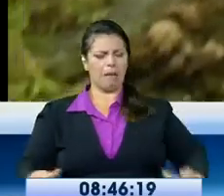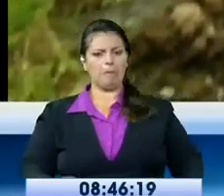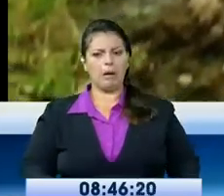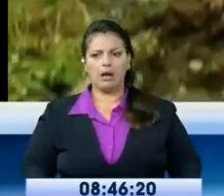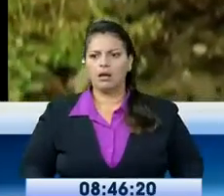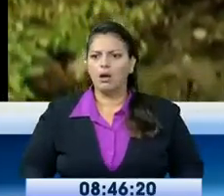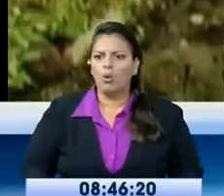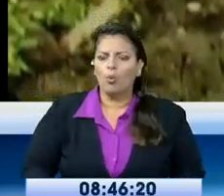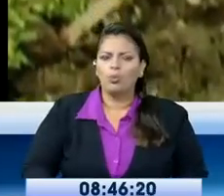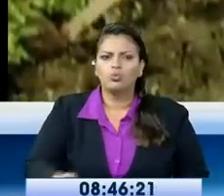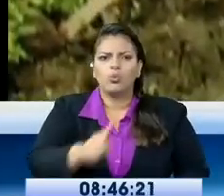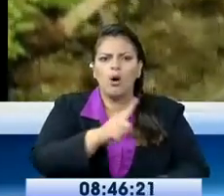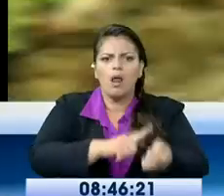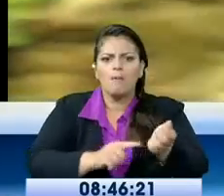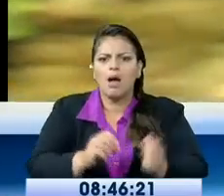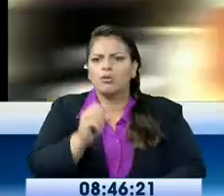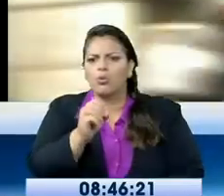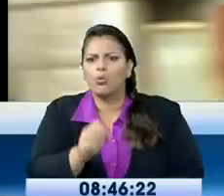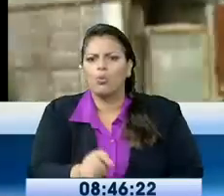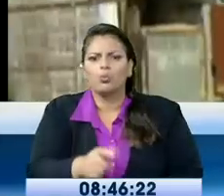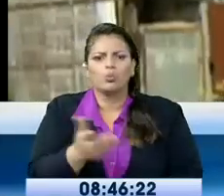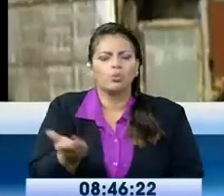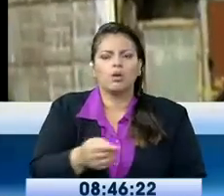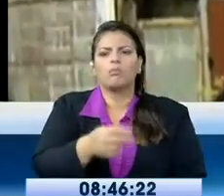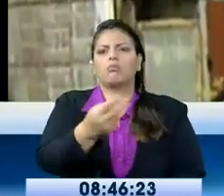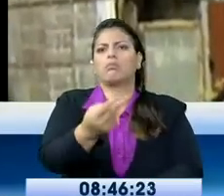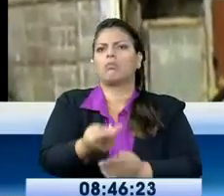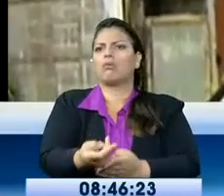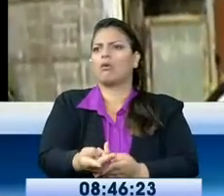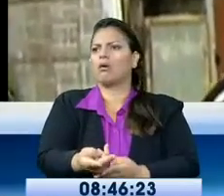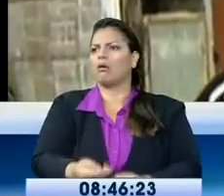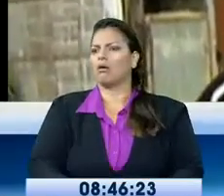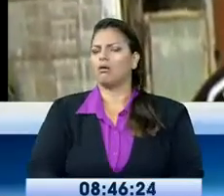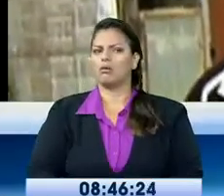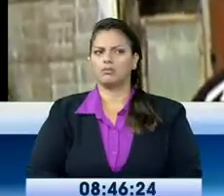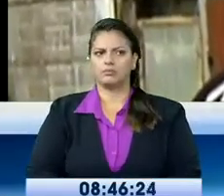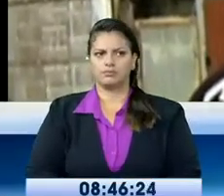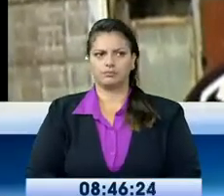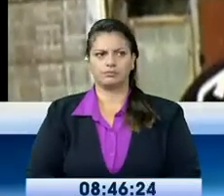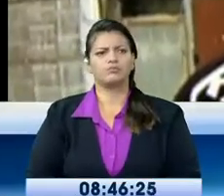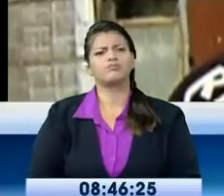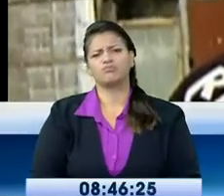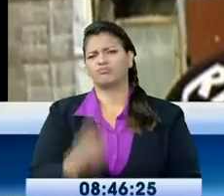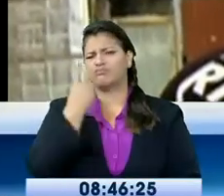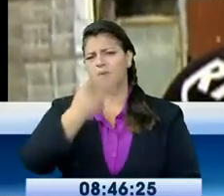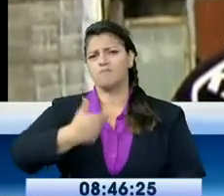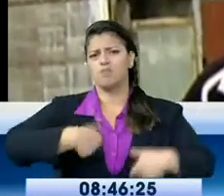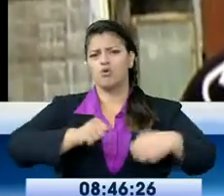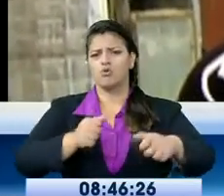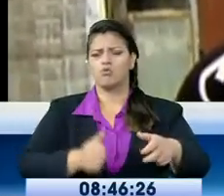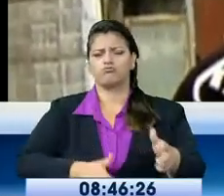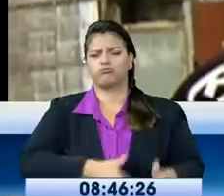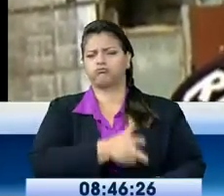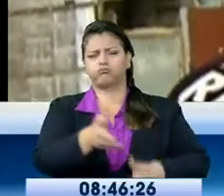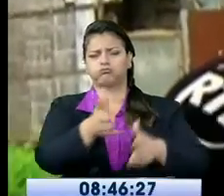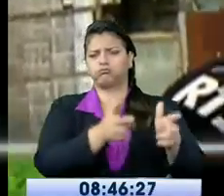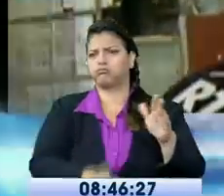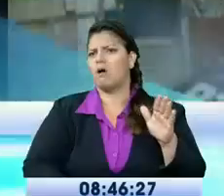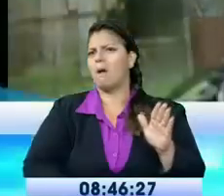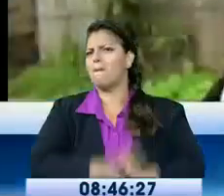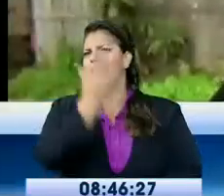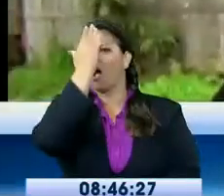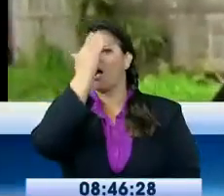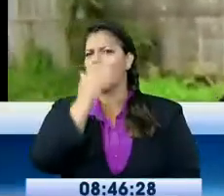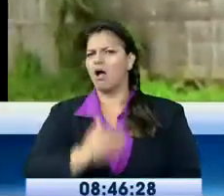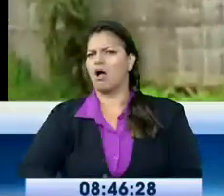sin vida y con un tiro en la cabeza. Unos tiroteados, pero salieron unas motos, pues, tío, con unos... Fueron por aquí, al lado de allá, los tiros.